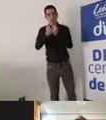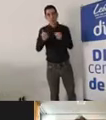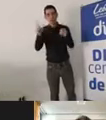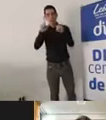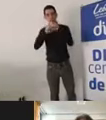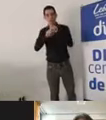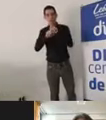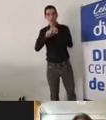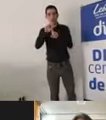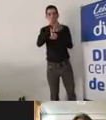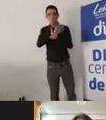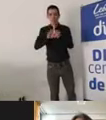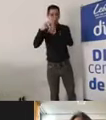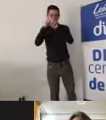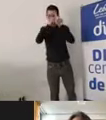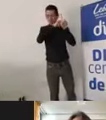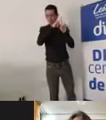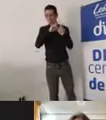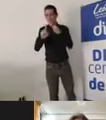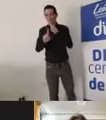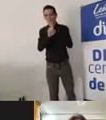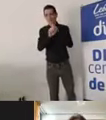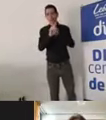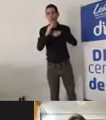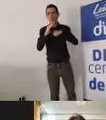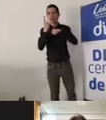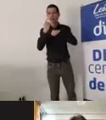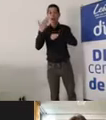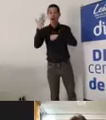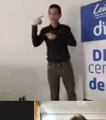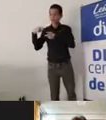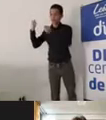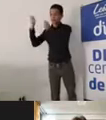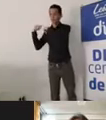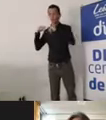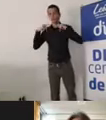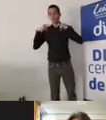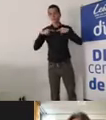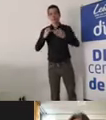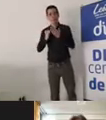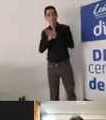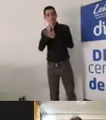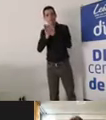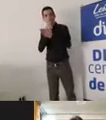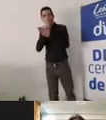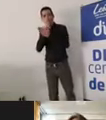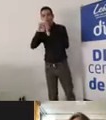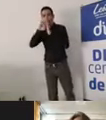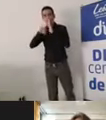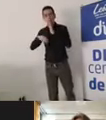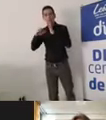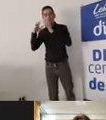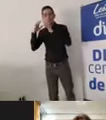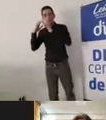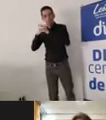otras generaciones, quienes tomaron esas decisiones de ir a la guerra, por ejemplo, quienes tomaron decisiones